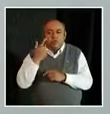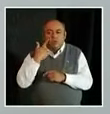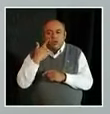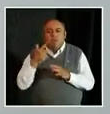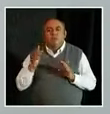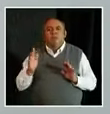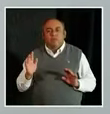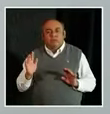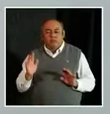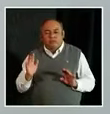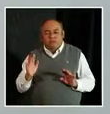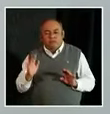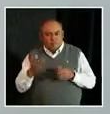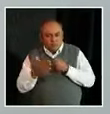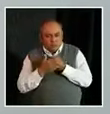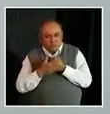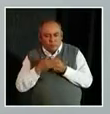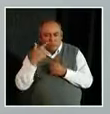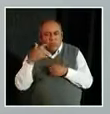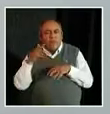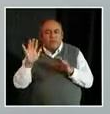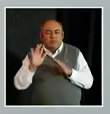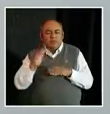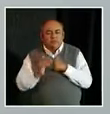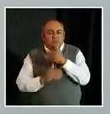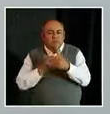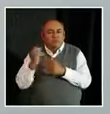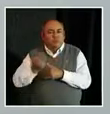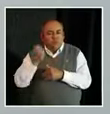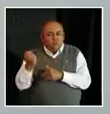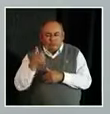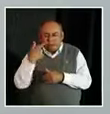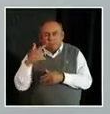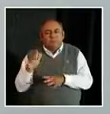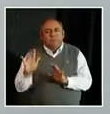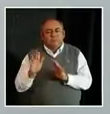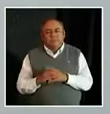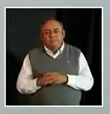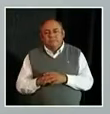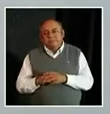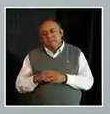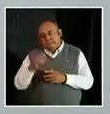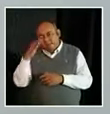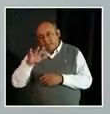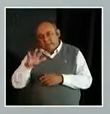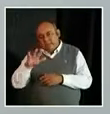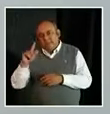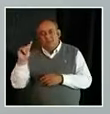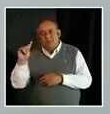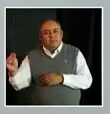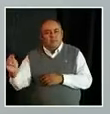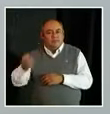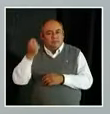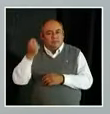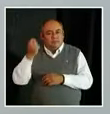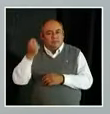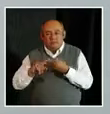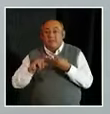van presentando las cosas. Esto es un tema que tiene que ver con tecnología y con la naturaleza,